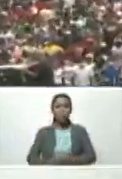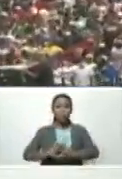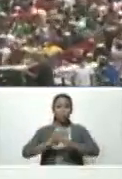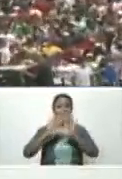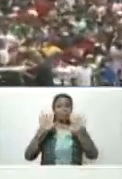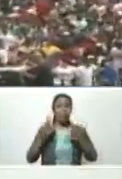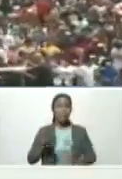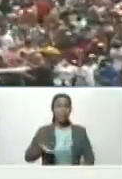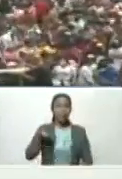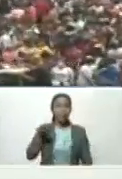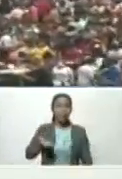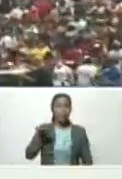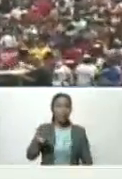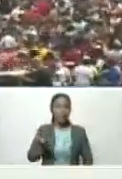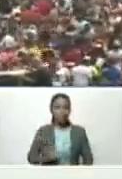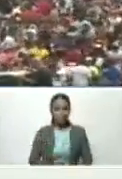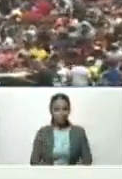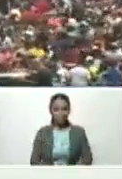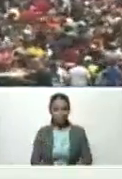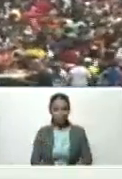brillante.